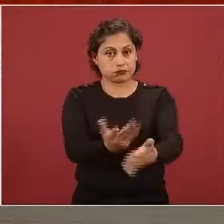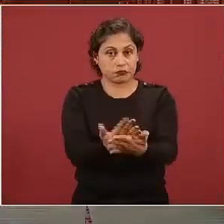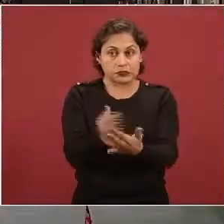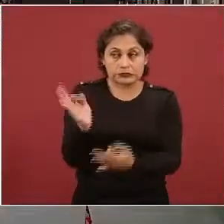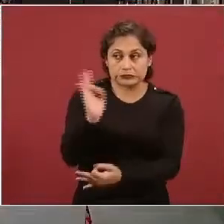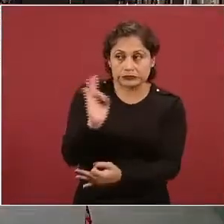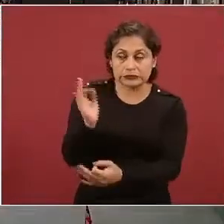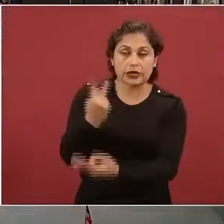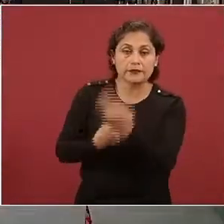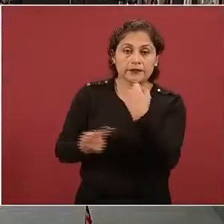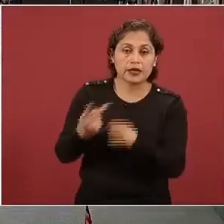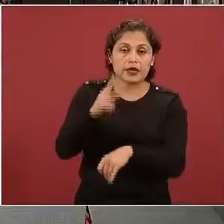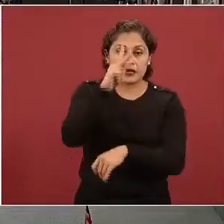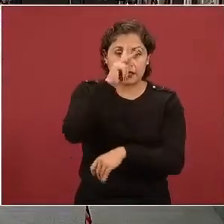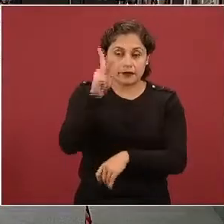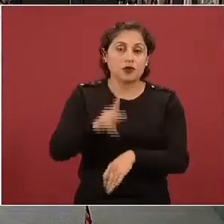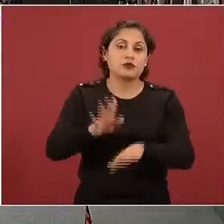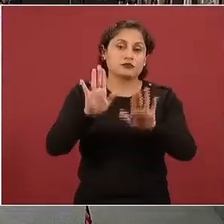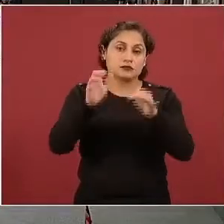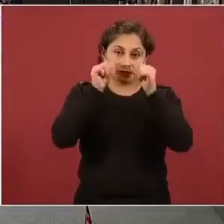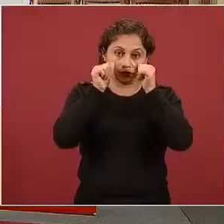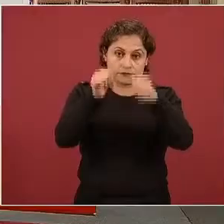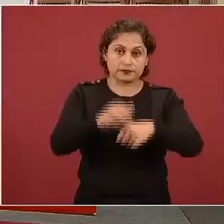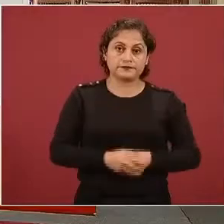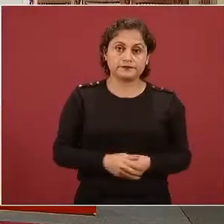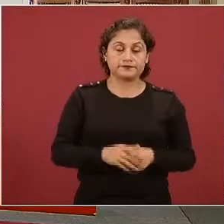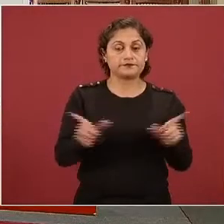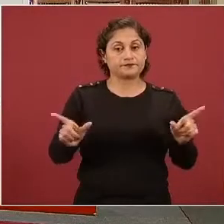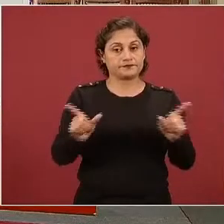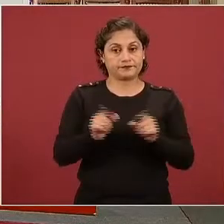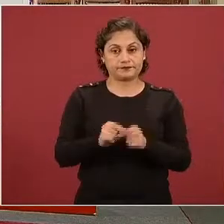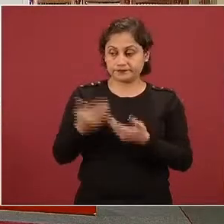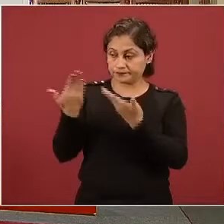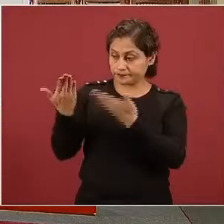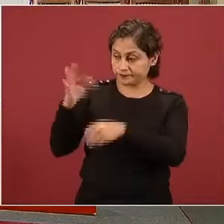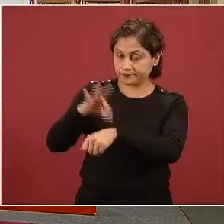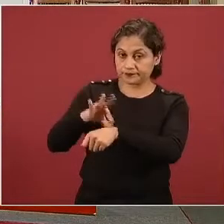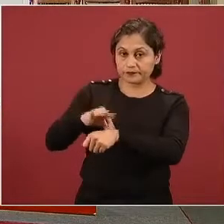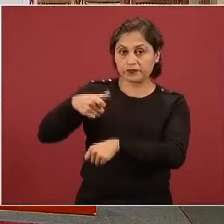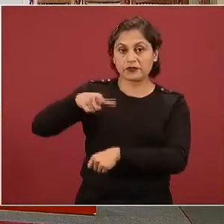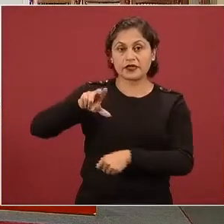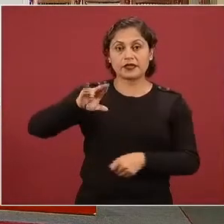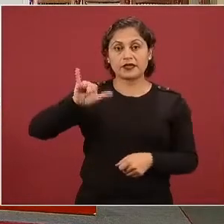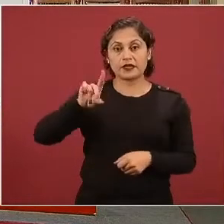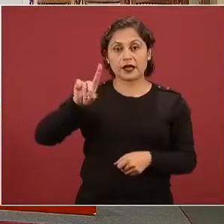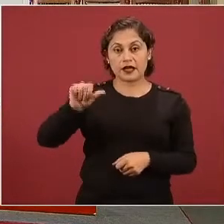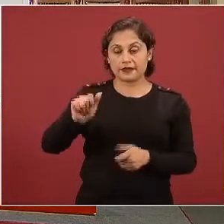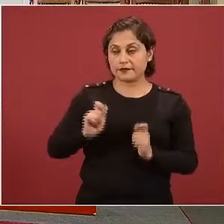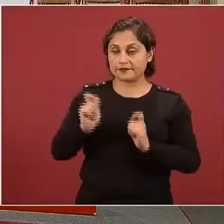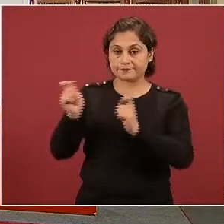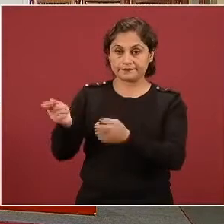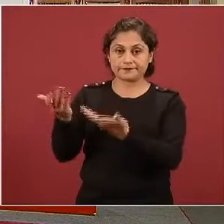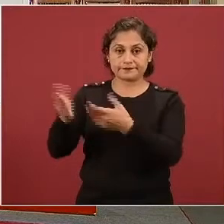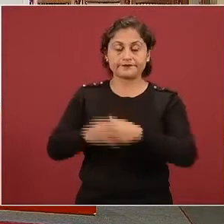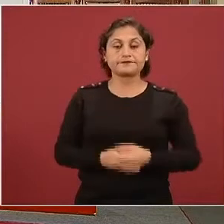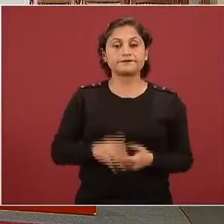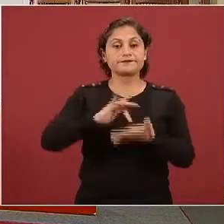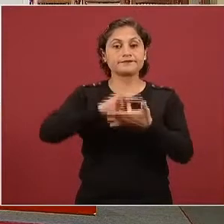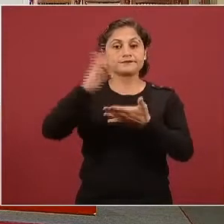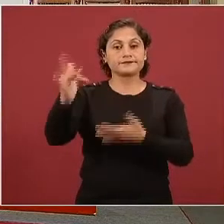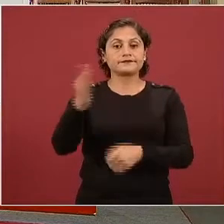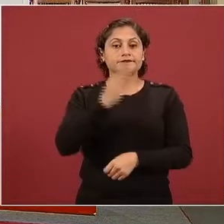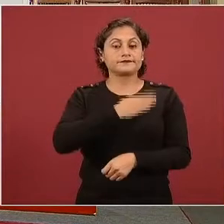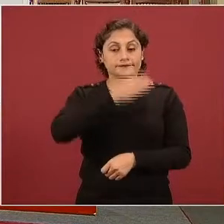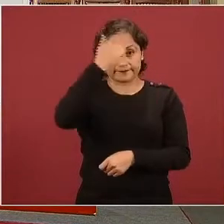al otro tema. Le pido al doctor Quijada si es tan amable de conducirlo. Muchas gracias. Buenas noches a todos. Con su